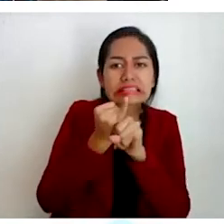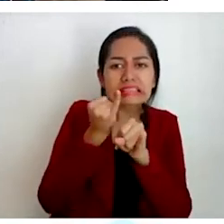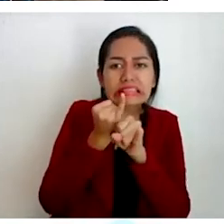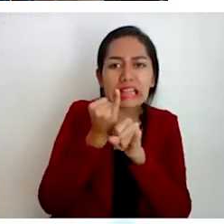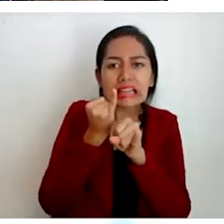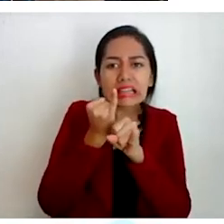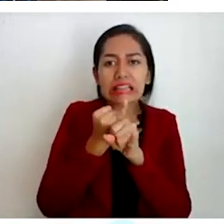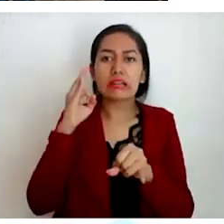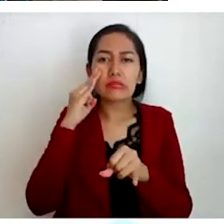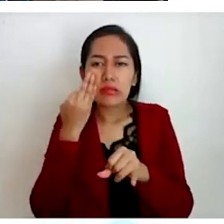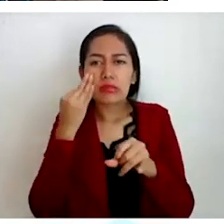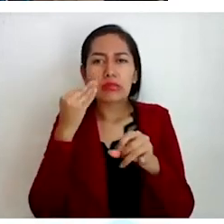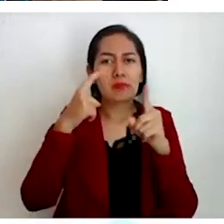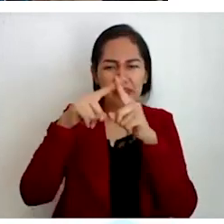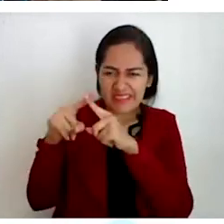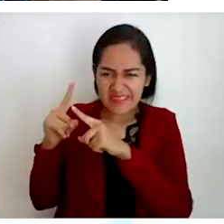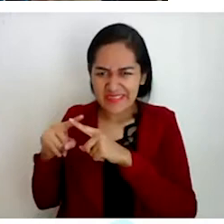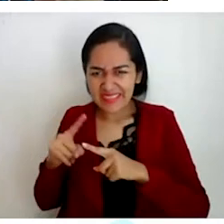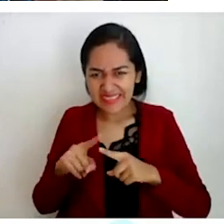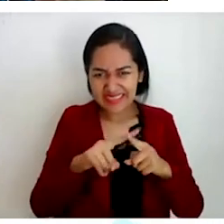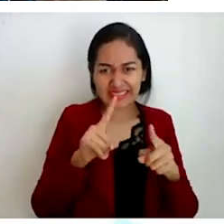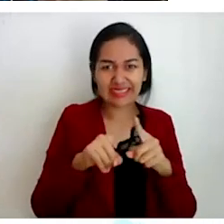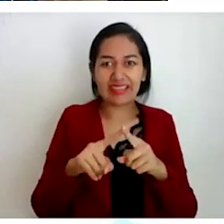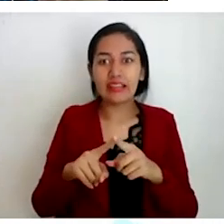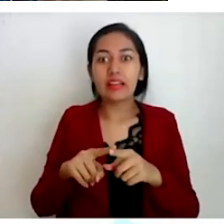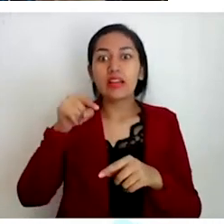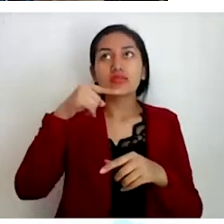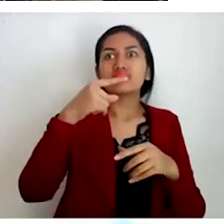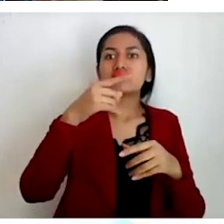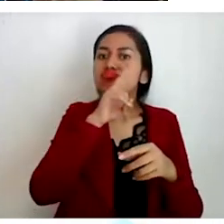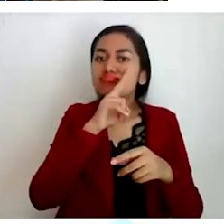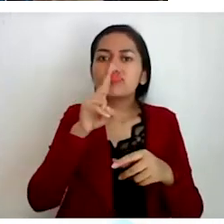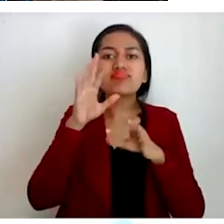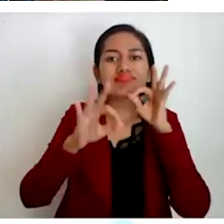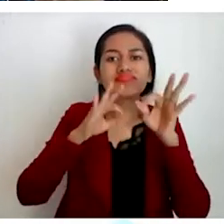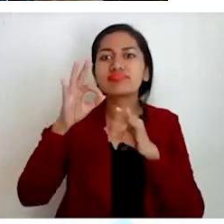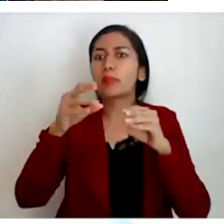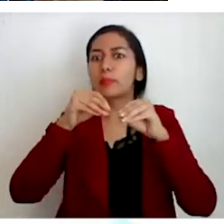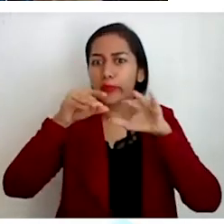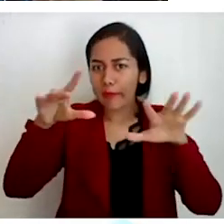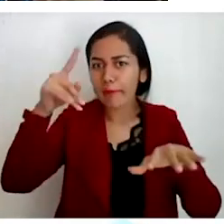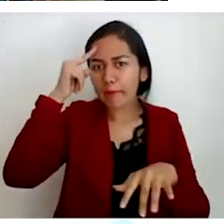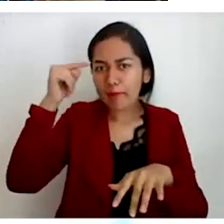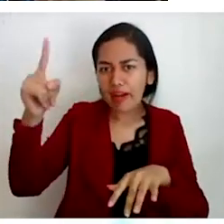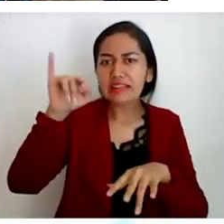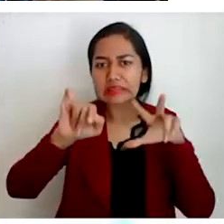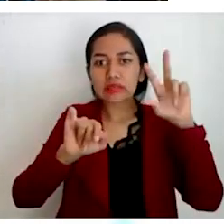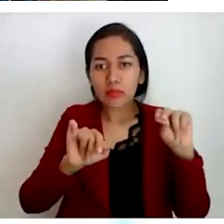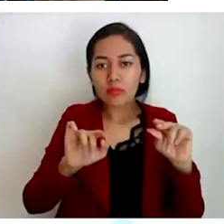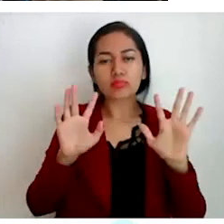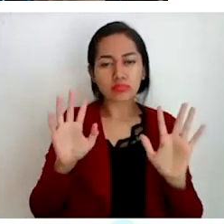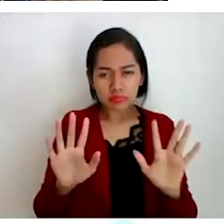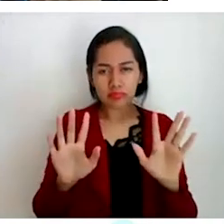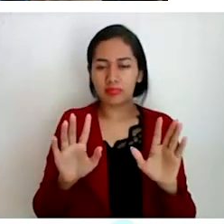los espacios de cine tradicionales? ¿Si habrá algún cambio en la manera de ver cine y de entenderlo,